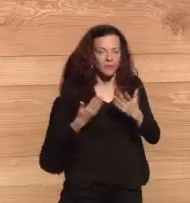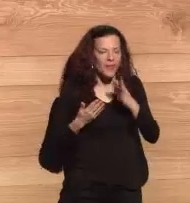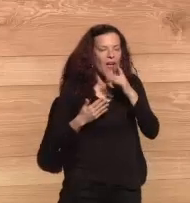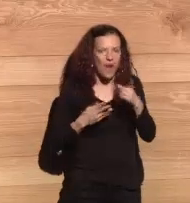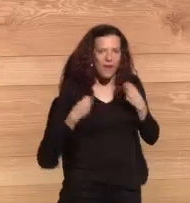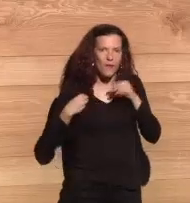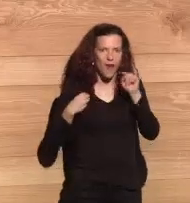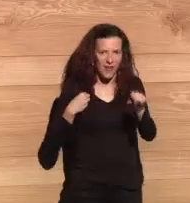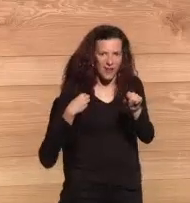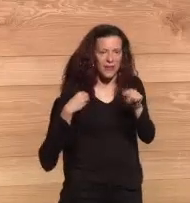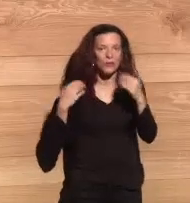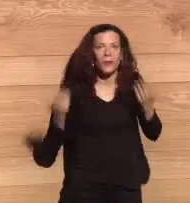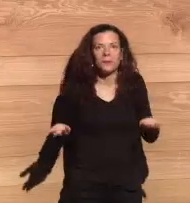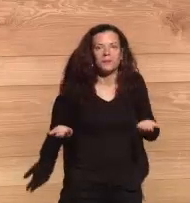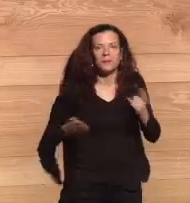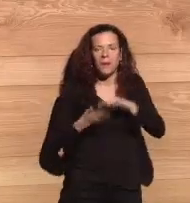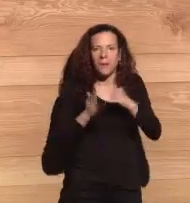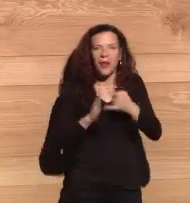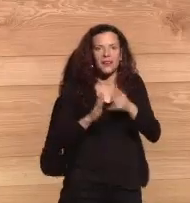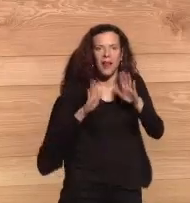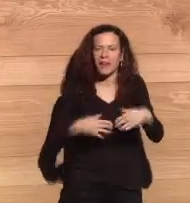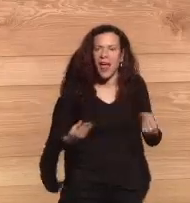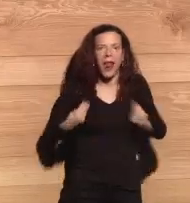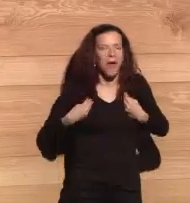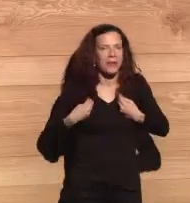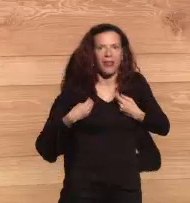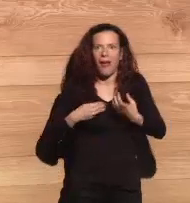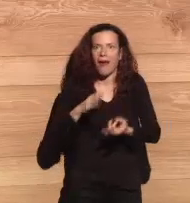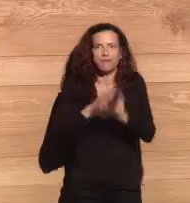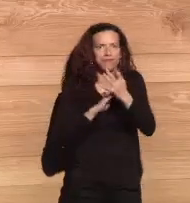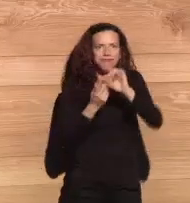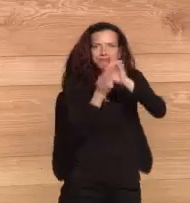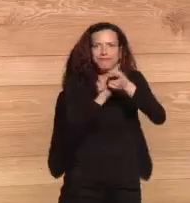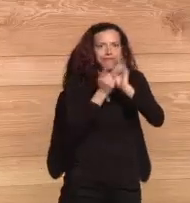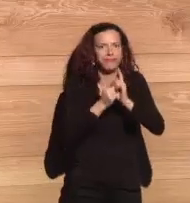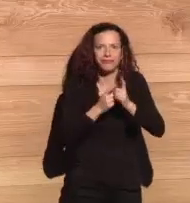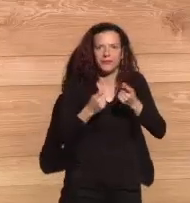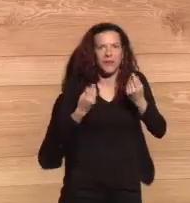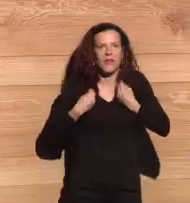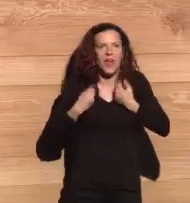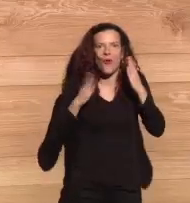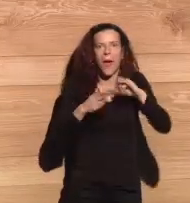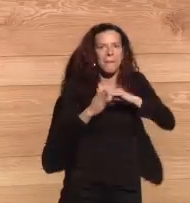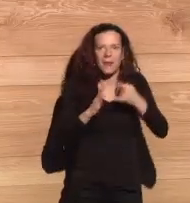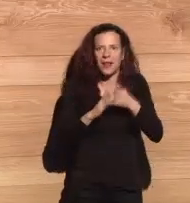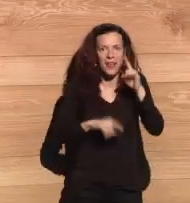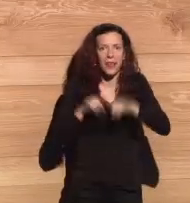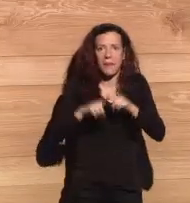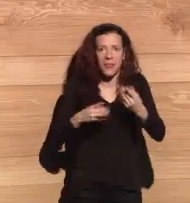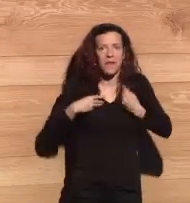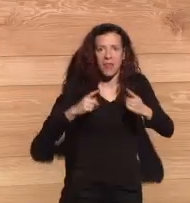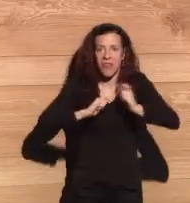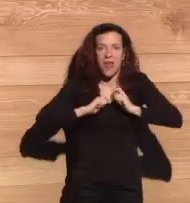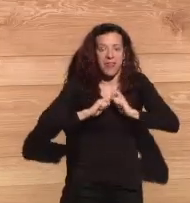estoy en Arizona. Entonces es esto, ¿no? Los planes, la vida, no hay planes, es no lo que la vida trae. Y